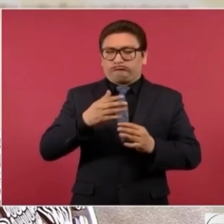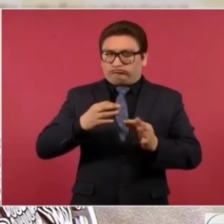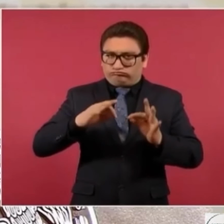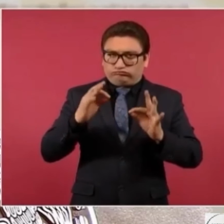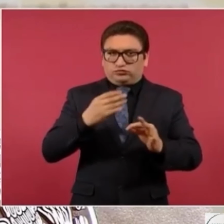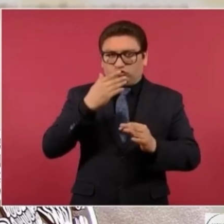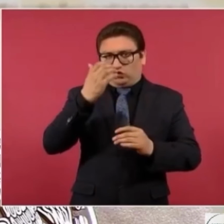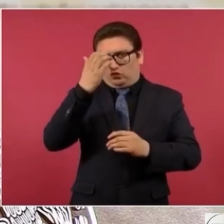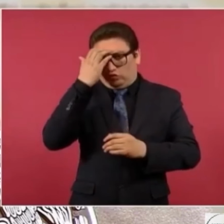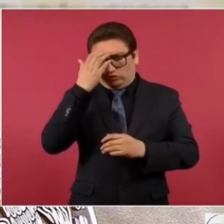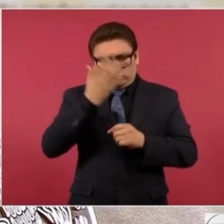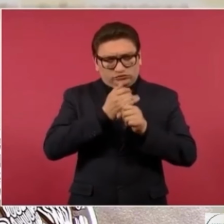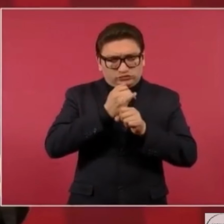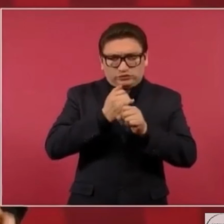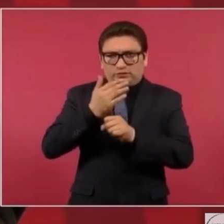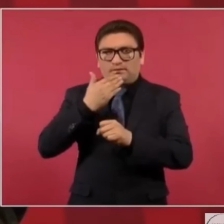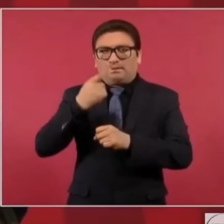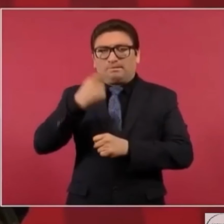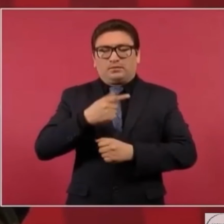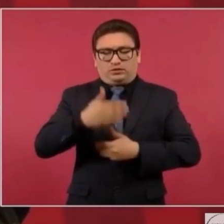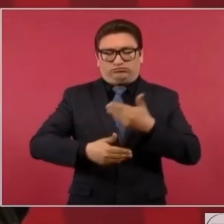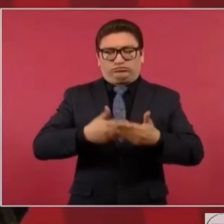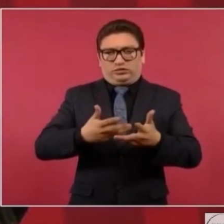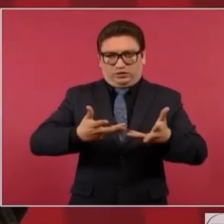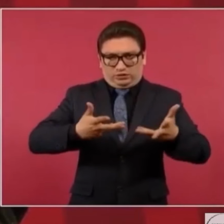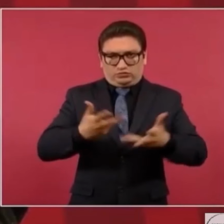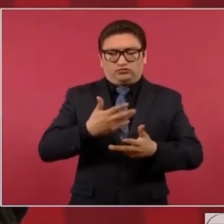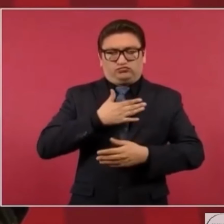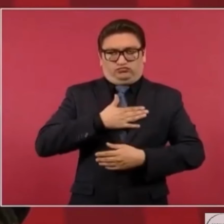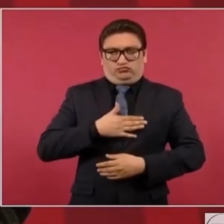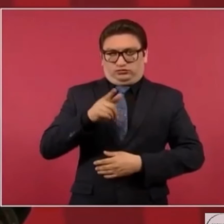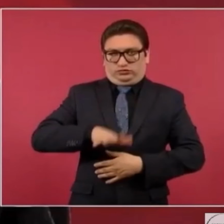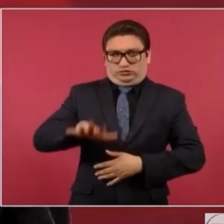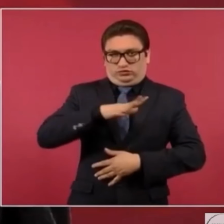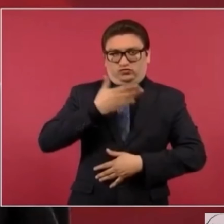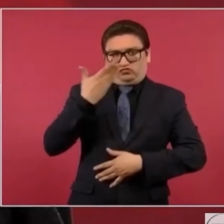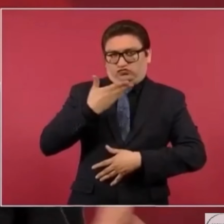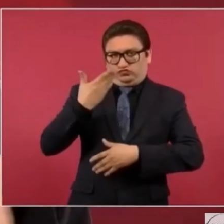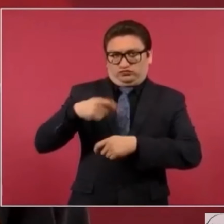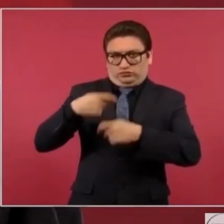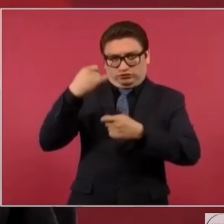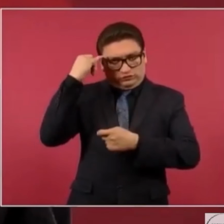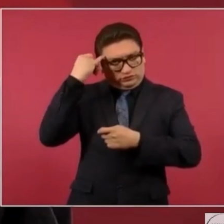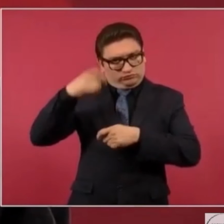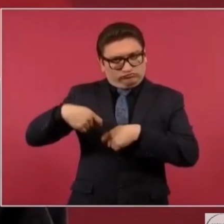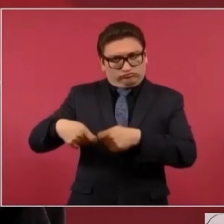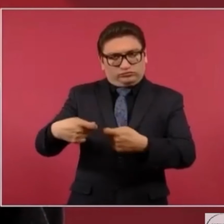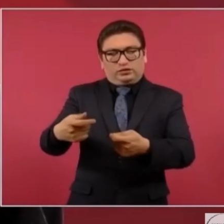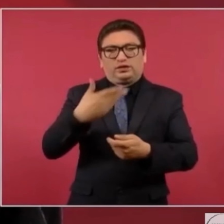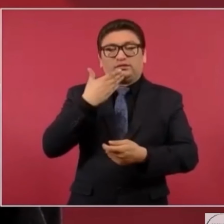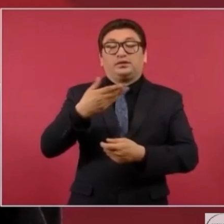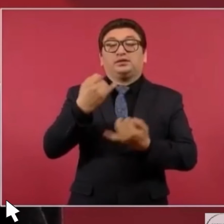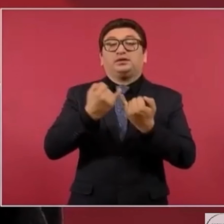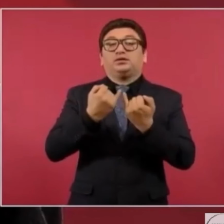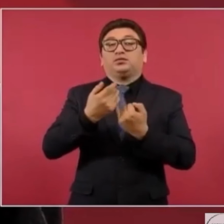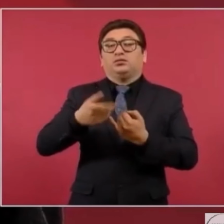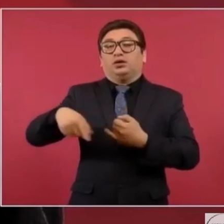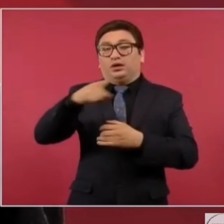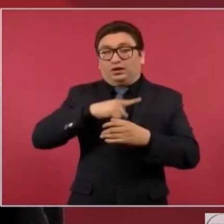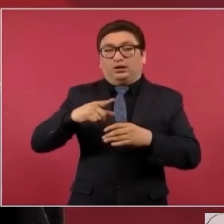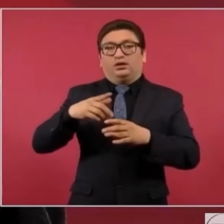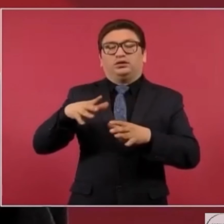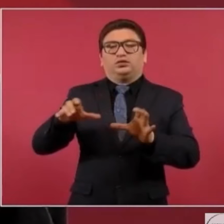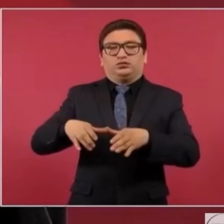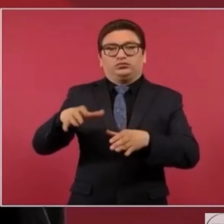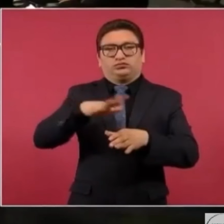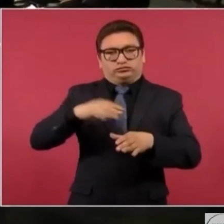del conocimiento para una práctica justa de la medicina tradicional, sino además del involucramiento de las distintas pueblos